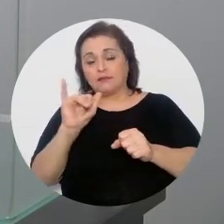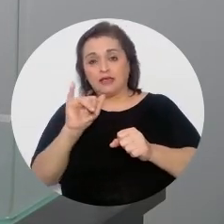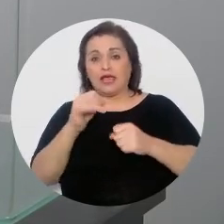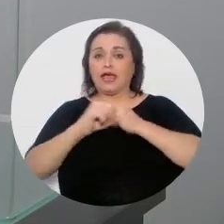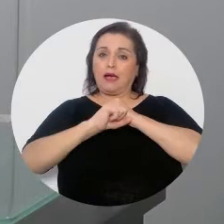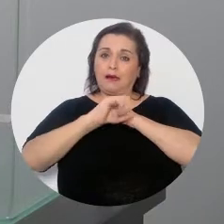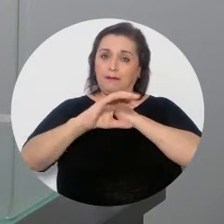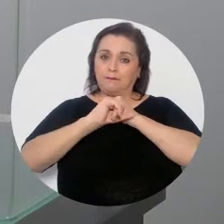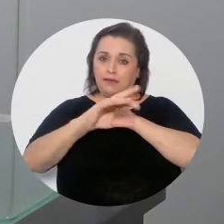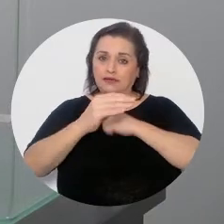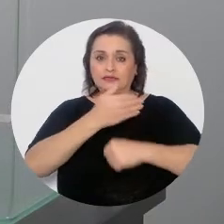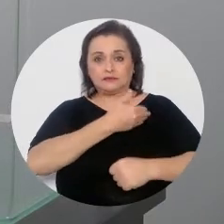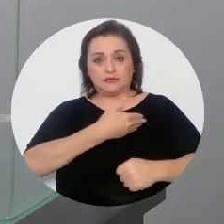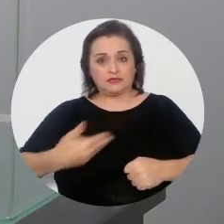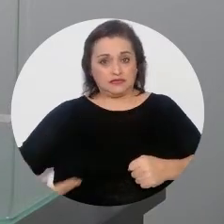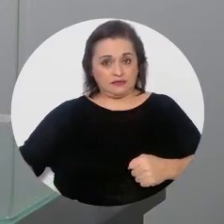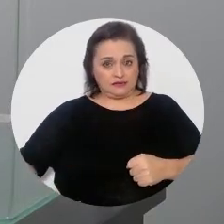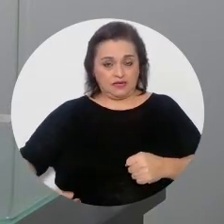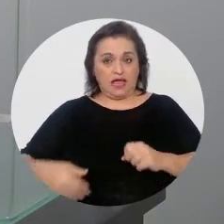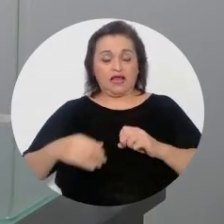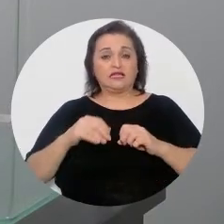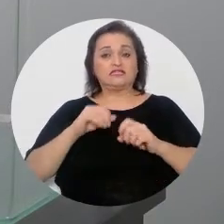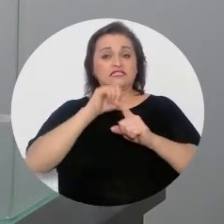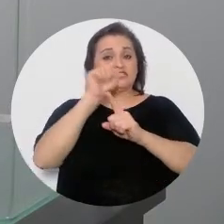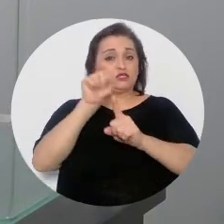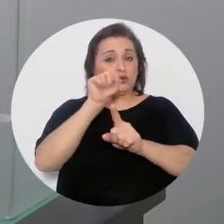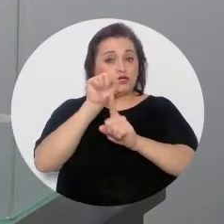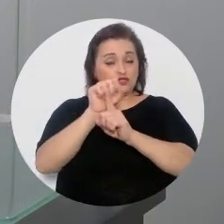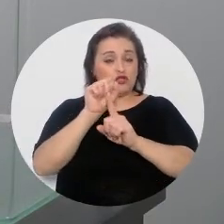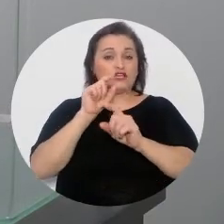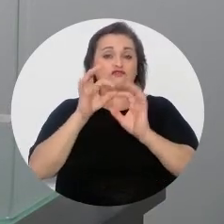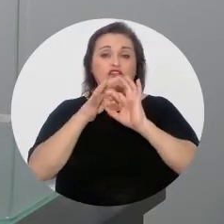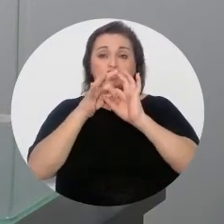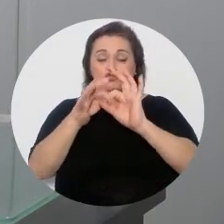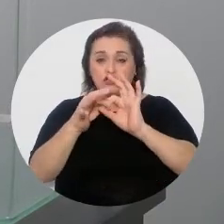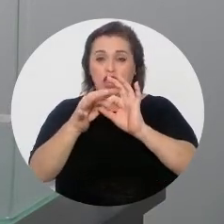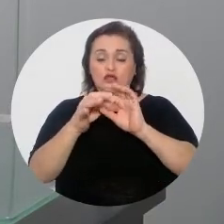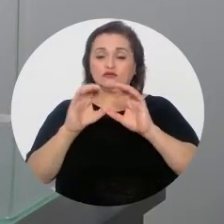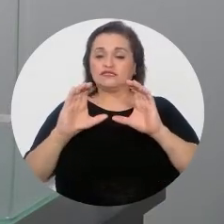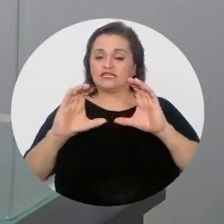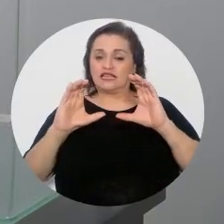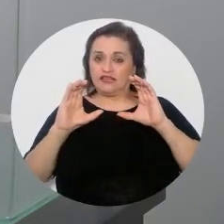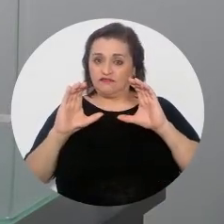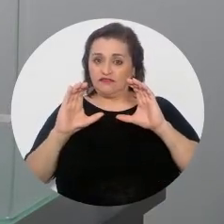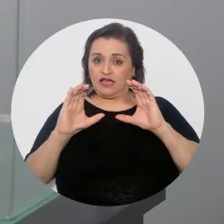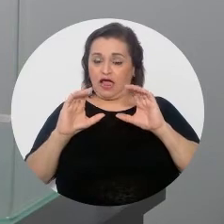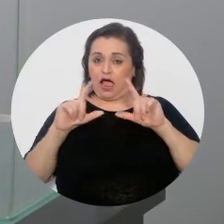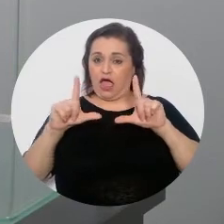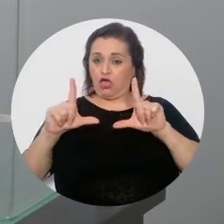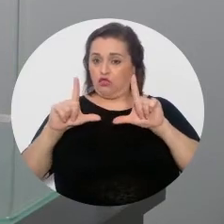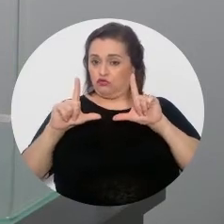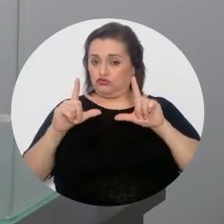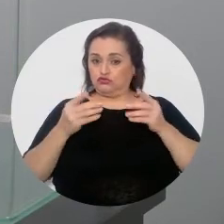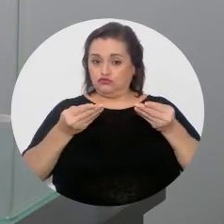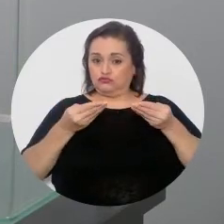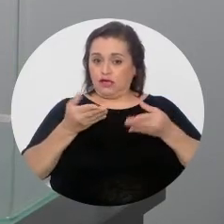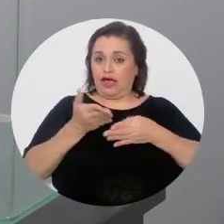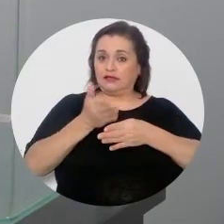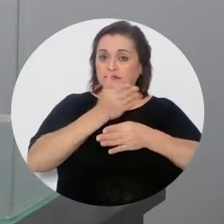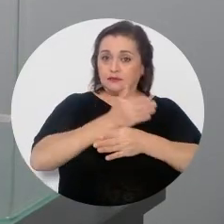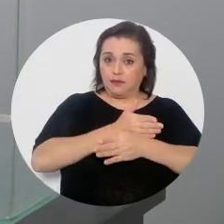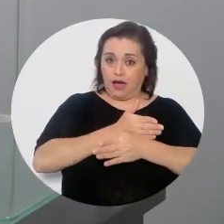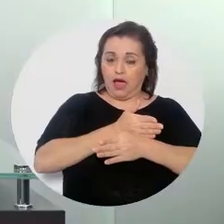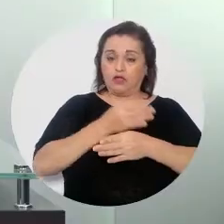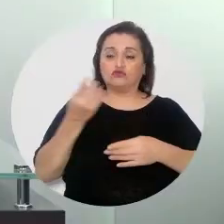versus campañas presidenciales, asuntos relacionados con los certificados de cesión, financiamiento anticipado,